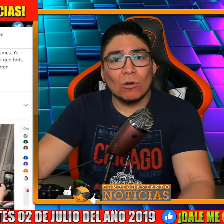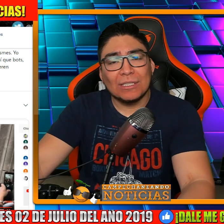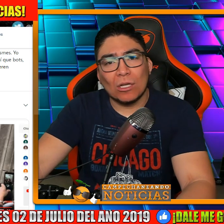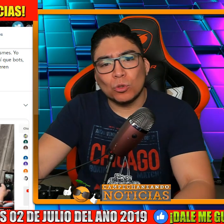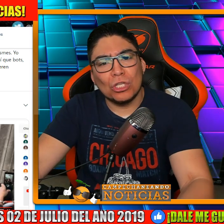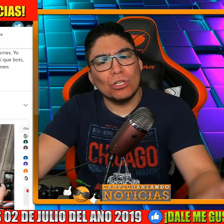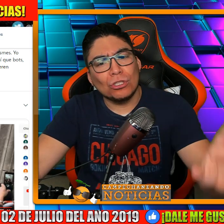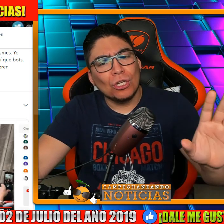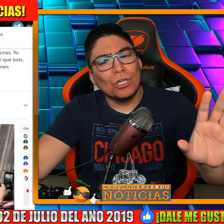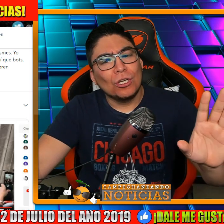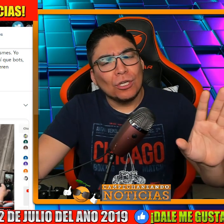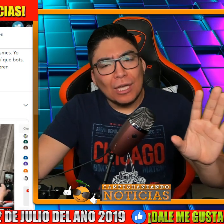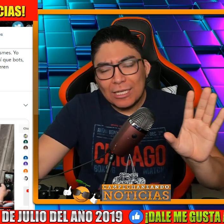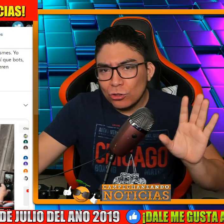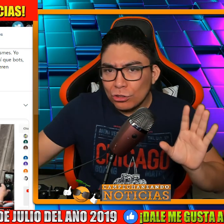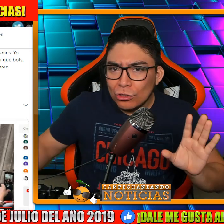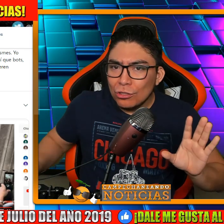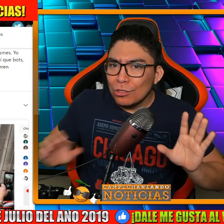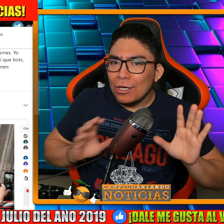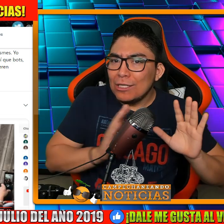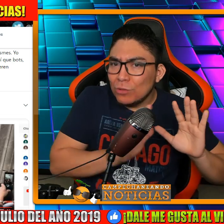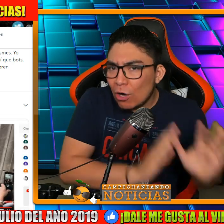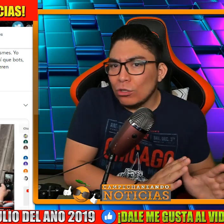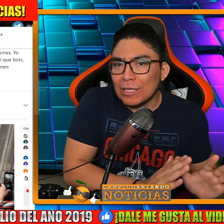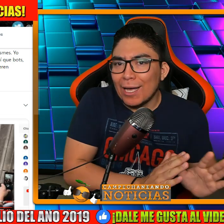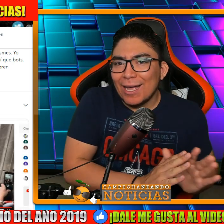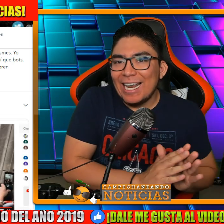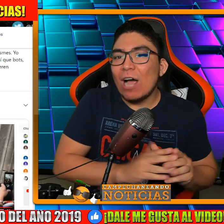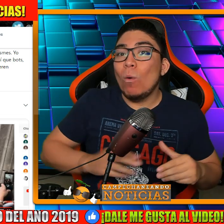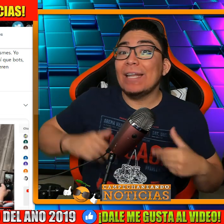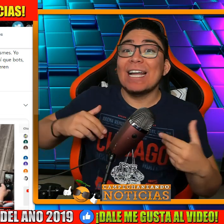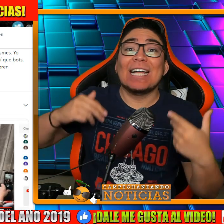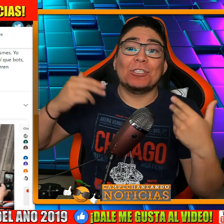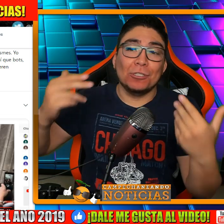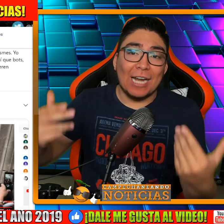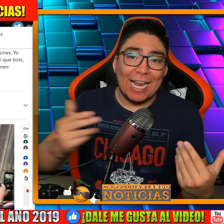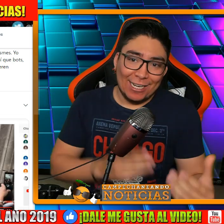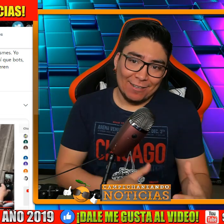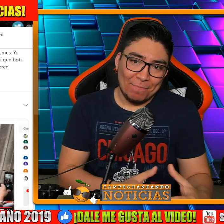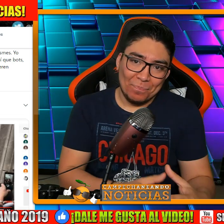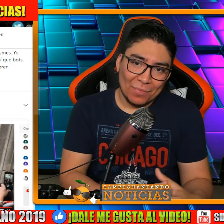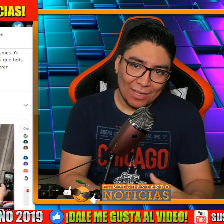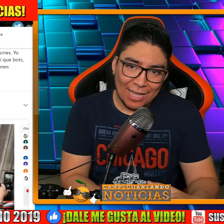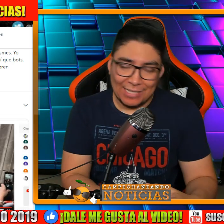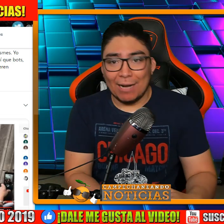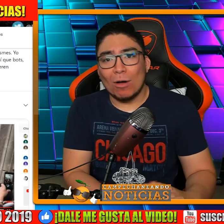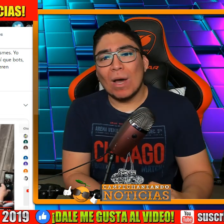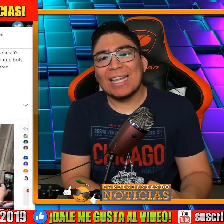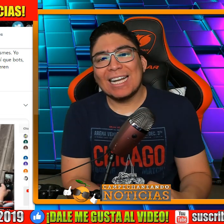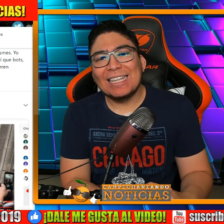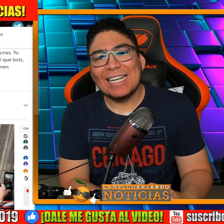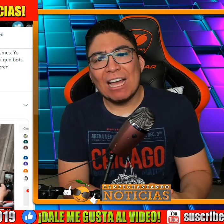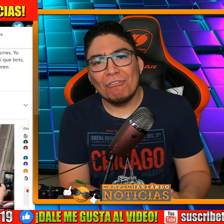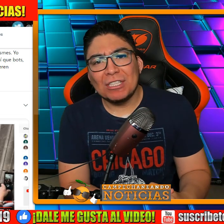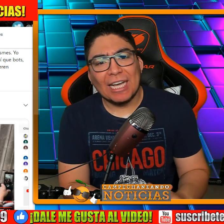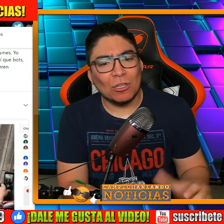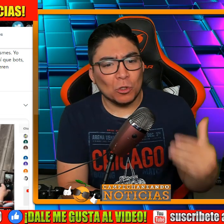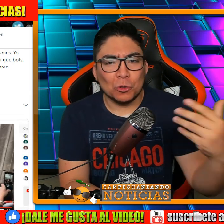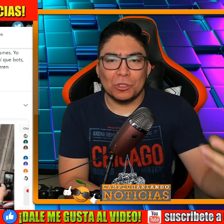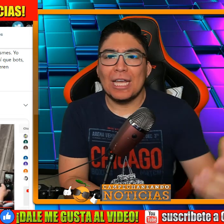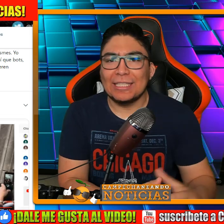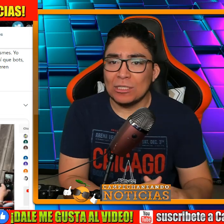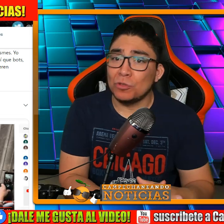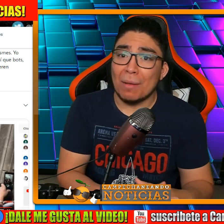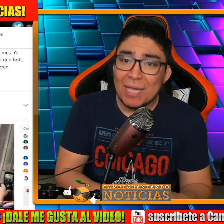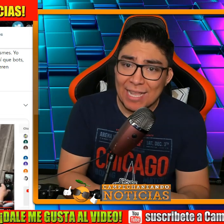para con eeuu esto es una cosa la guardia nacional el salvaguardar la integridad física de